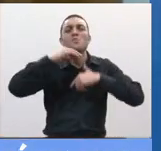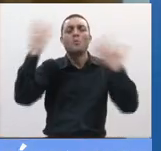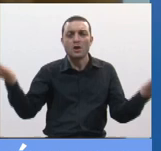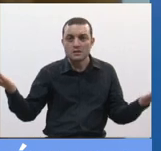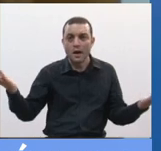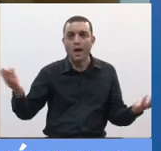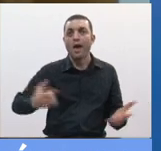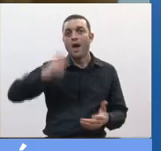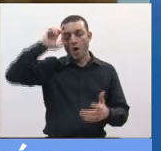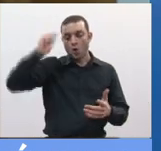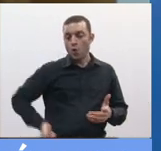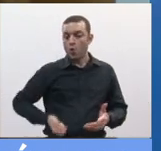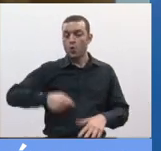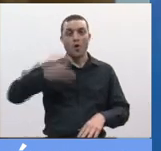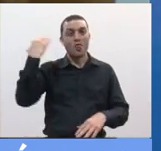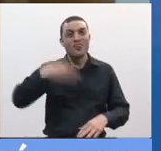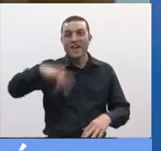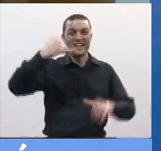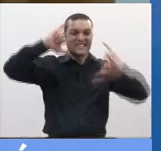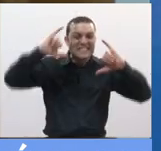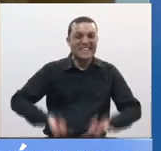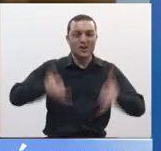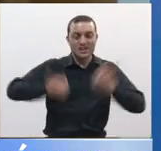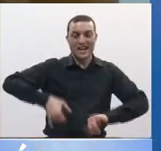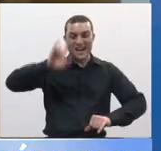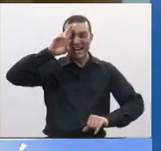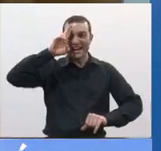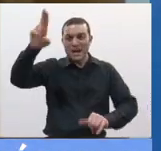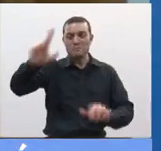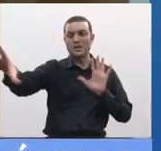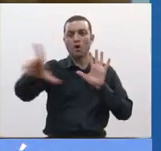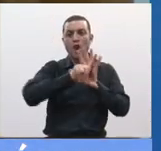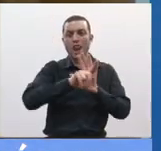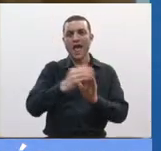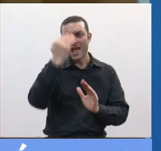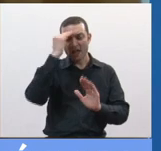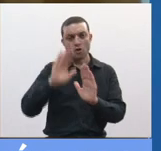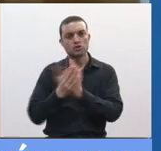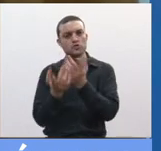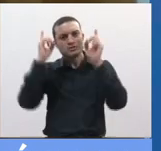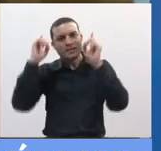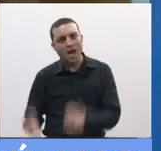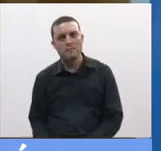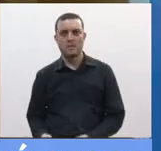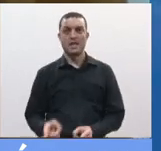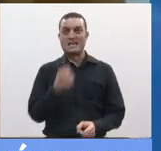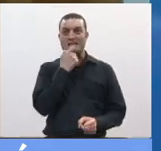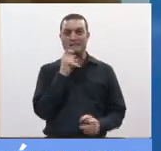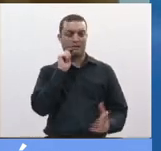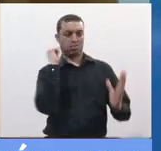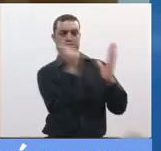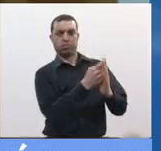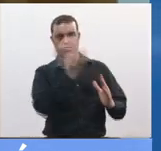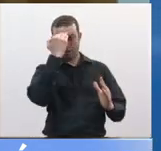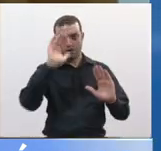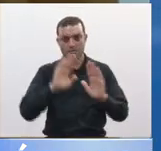leyes. Cuando un funcionario no hace eso, está en incumplimiento a los deberes del funcionario público. Cuando un funcionario